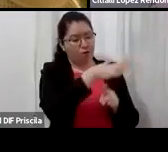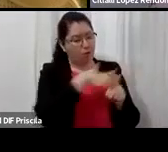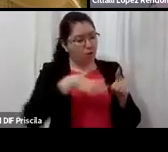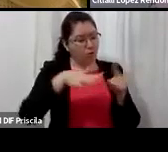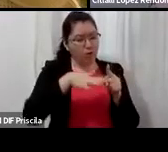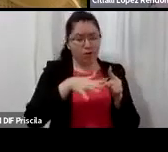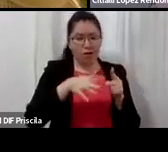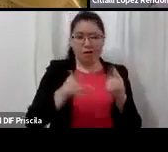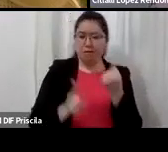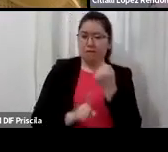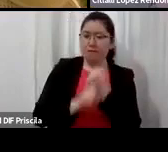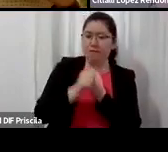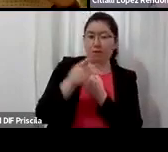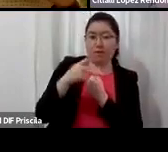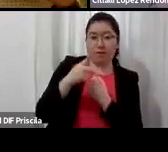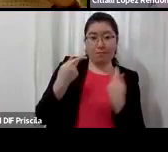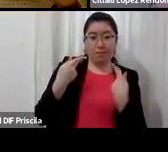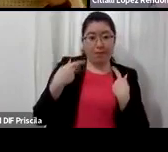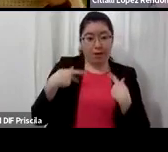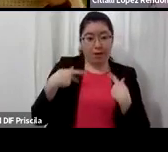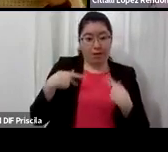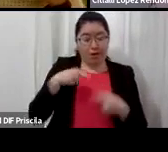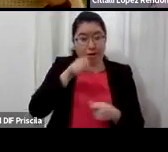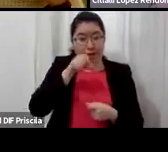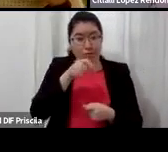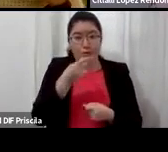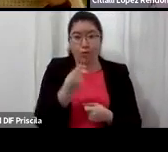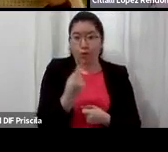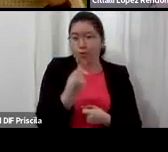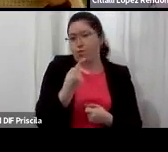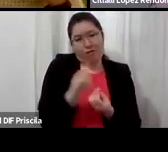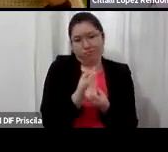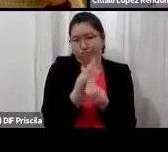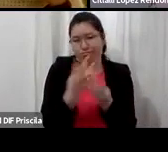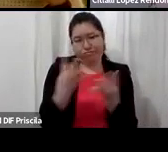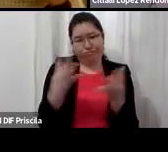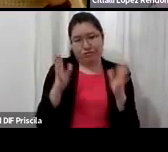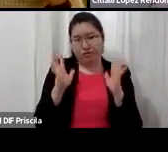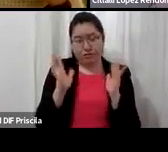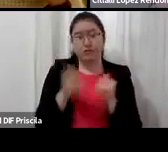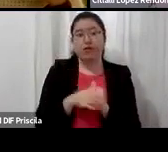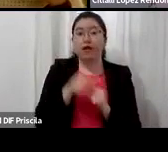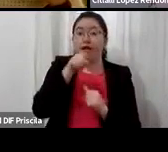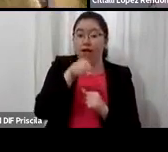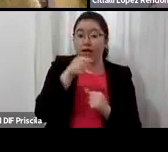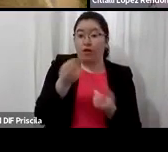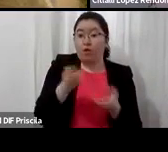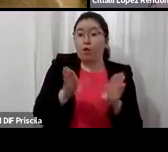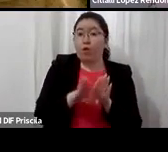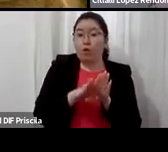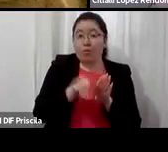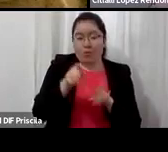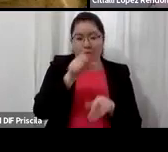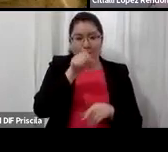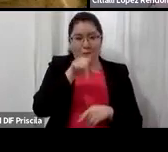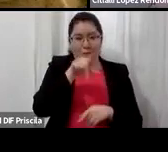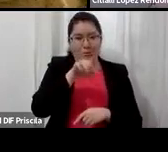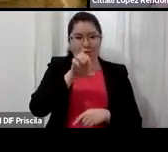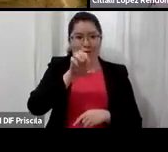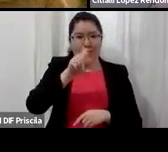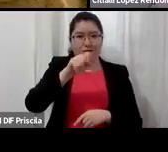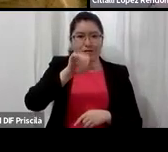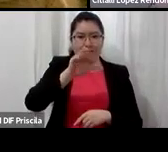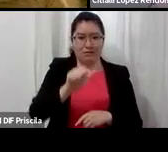persona o personas involucradas en algún conflicto. ¿Cómo podemos integrar esta ética del perdón y